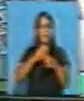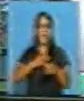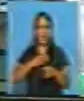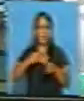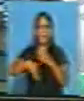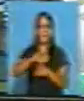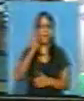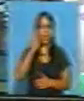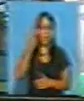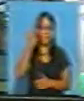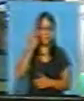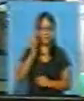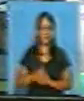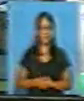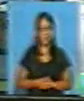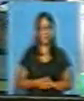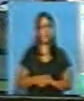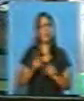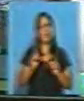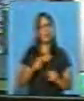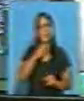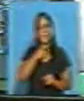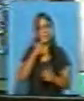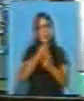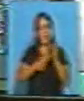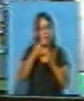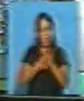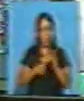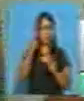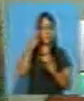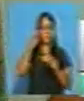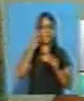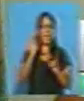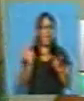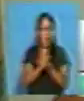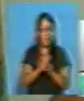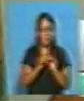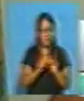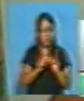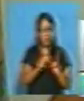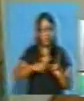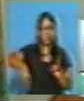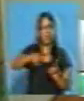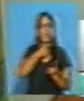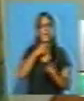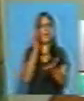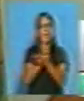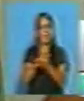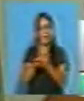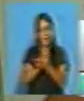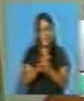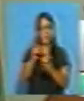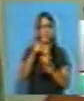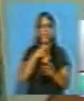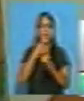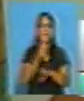periodo 2018, y desde ya con muchos desafíos. Todos los concejales creo que quieren ejercer su derecho democrático, su derecho a